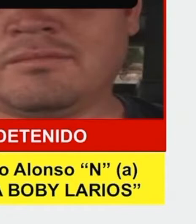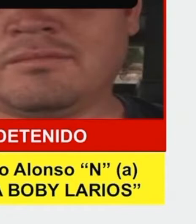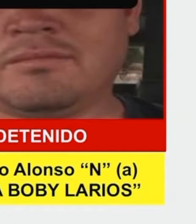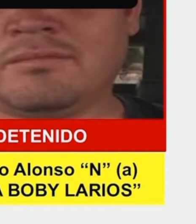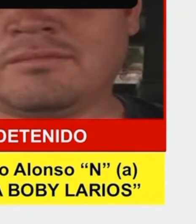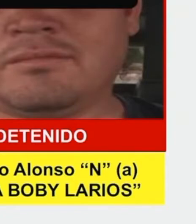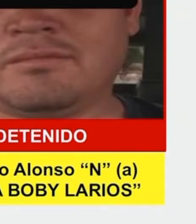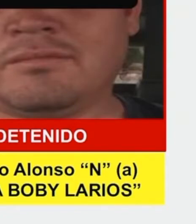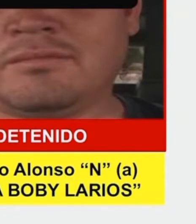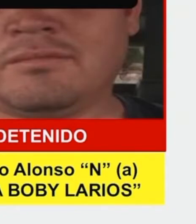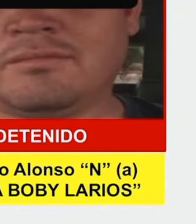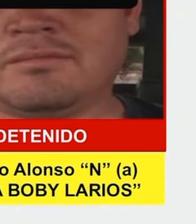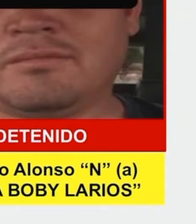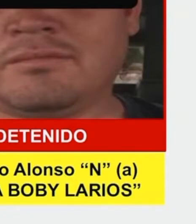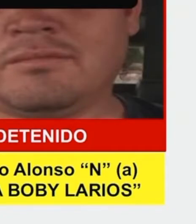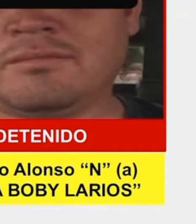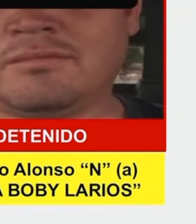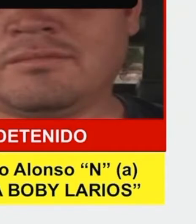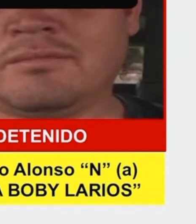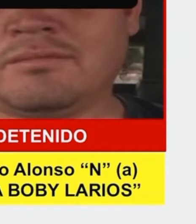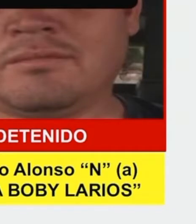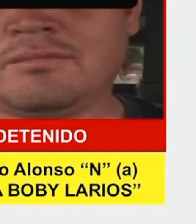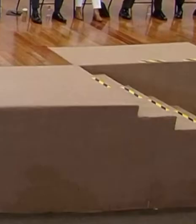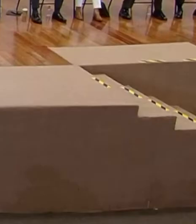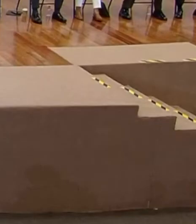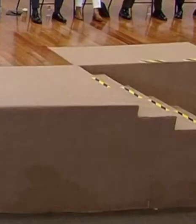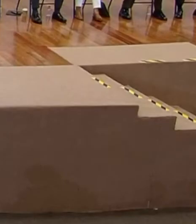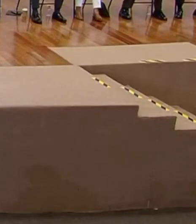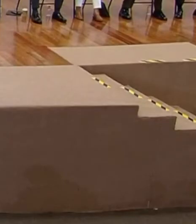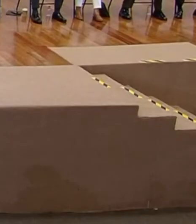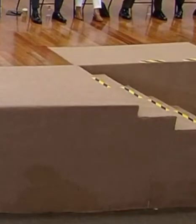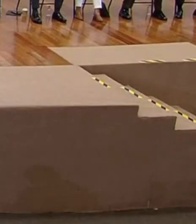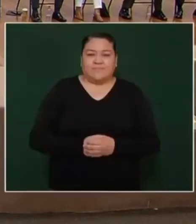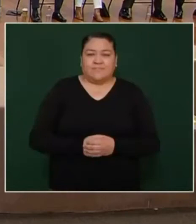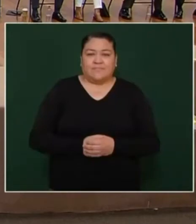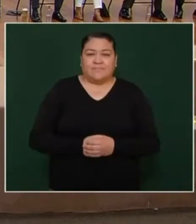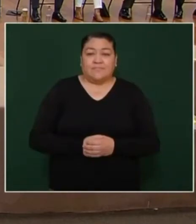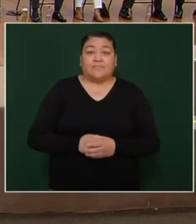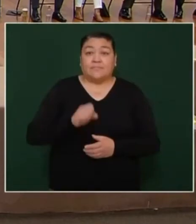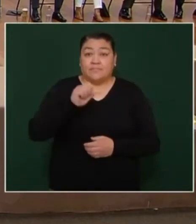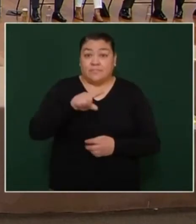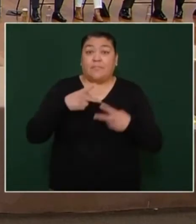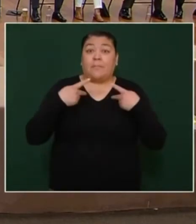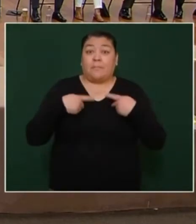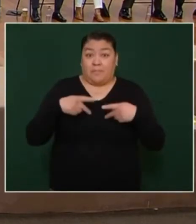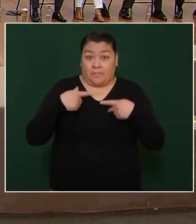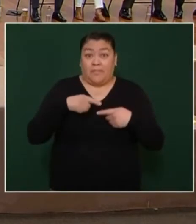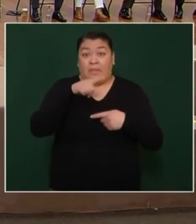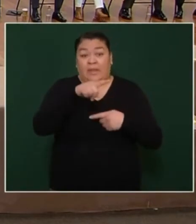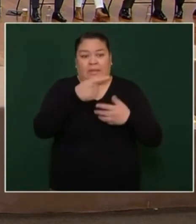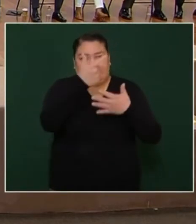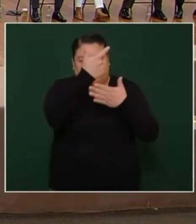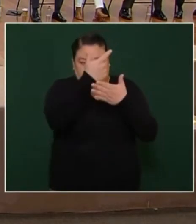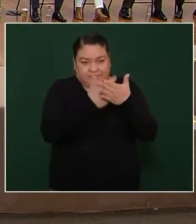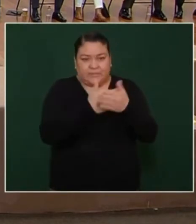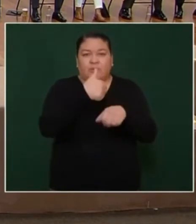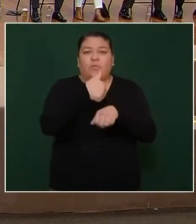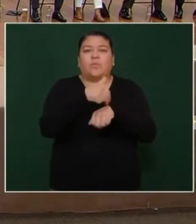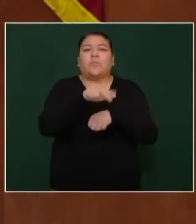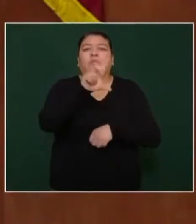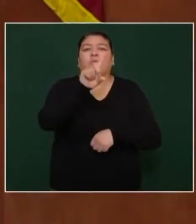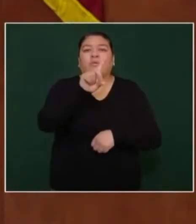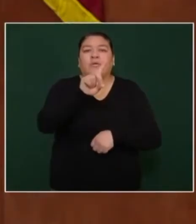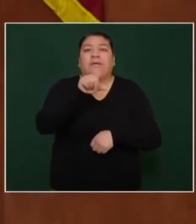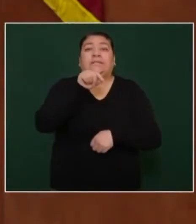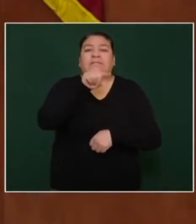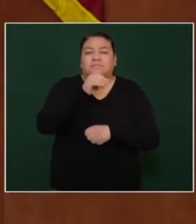familias Lamford, Miller y Levarón. Esta persona es la número 30 de las personas vinculadas al